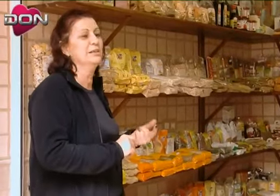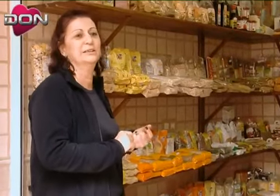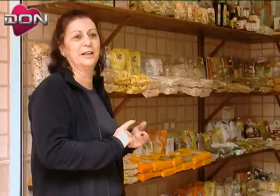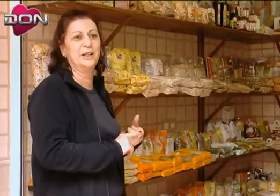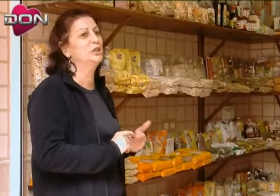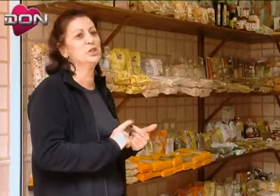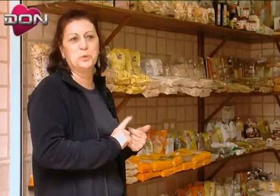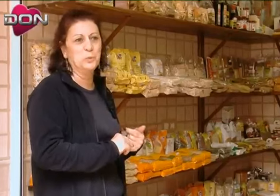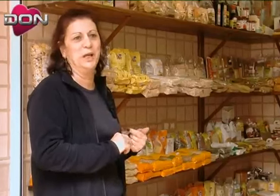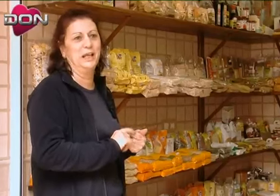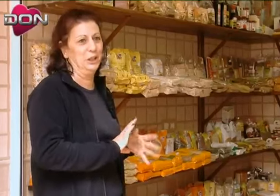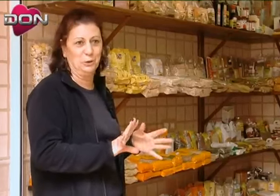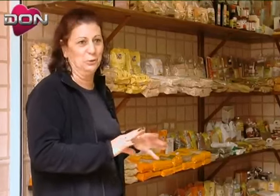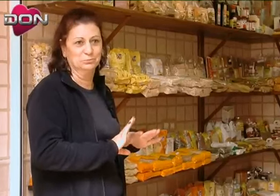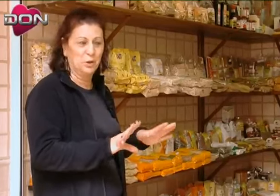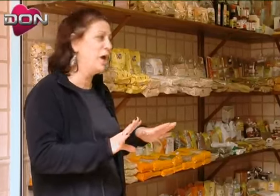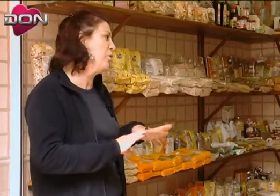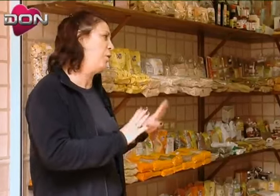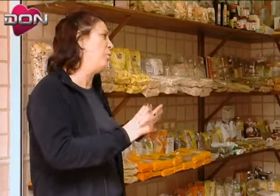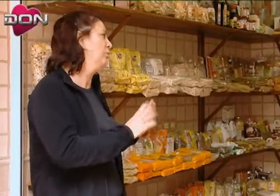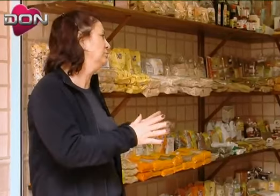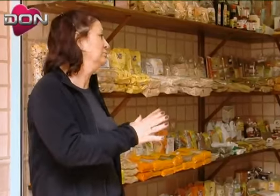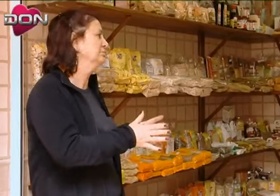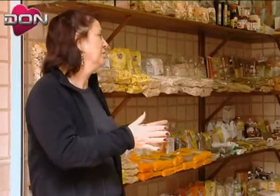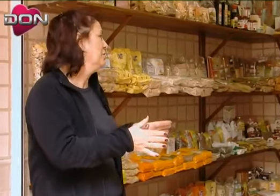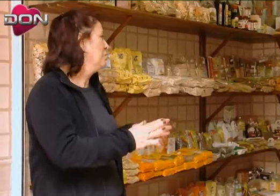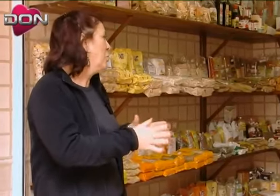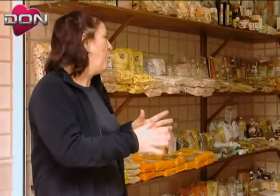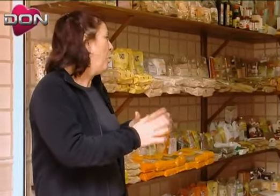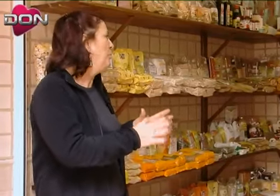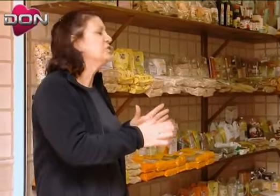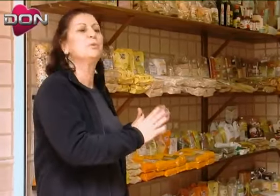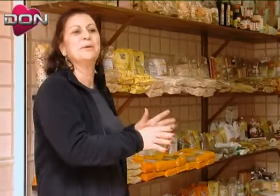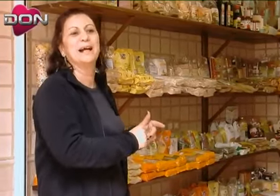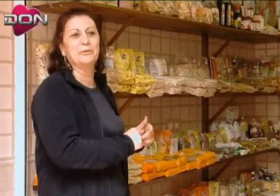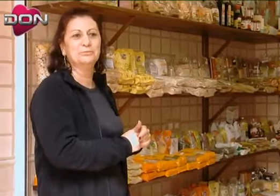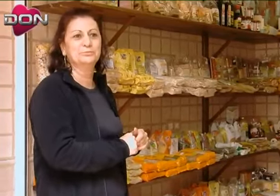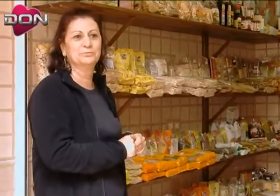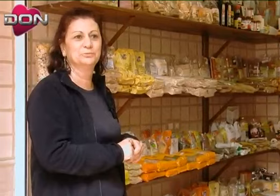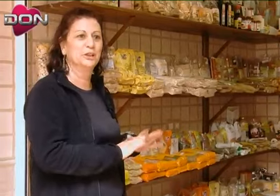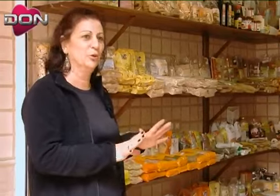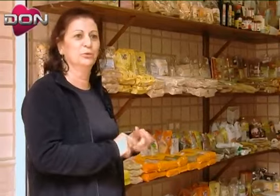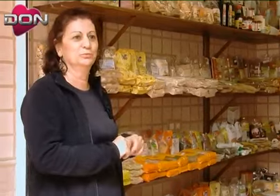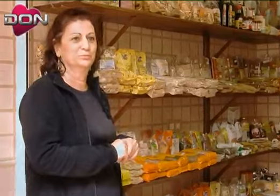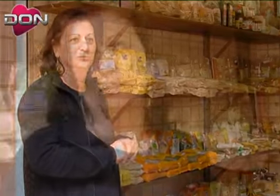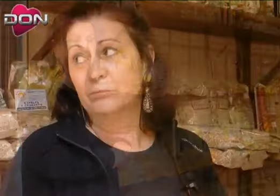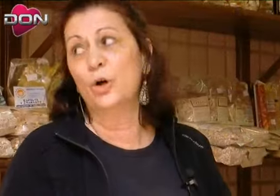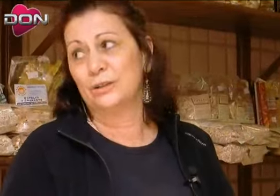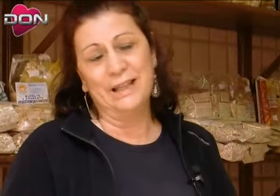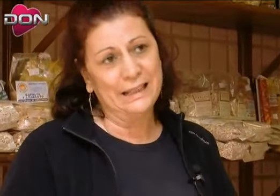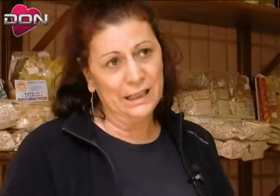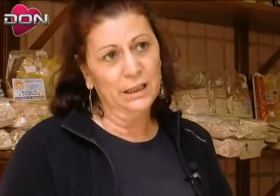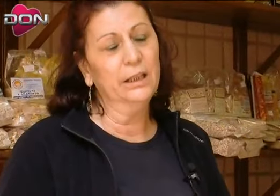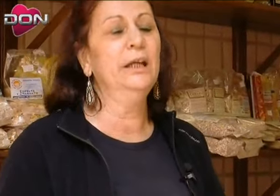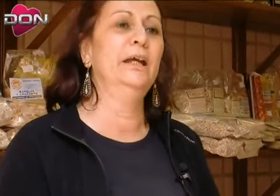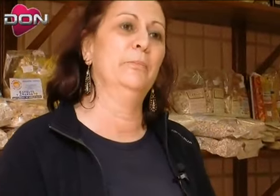harinas, detergentes, yogures, de todo. Es como un mini supermercado de todo. No,